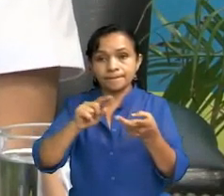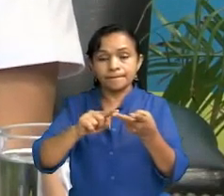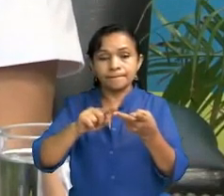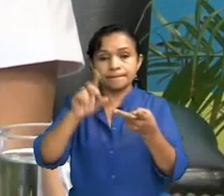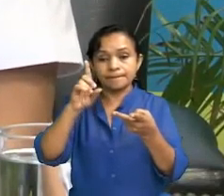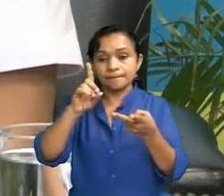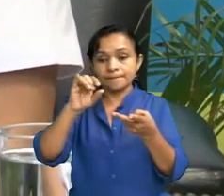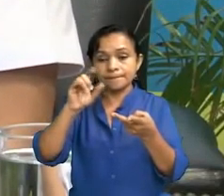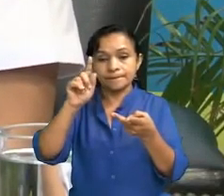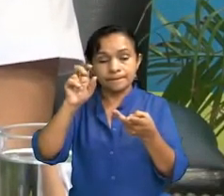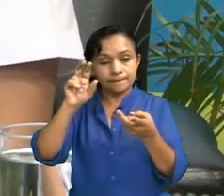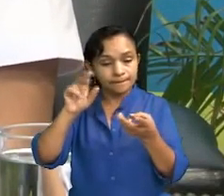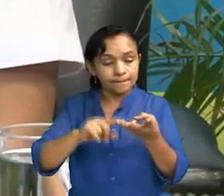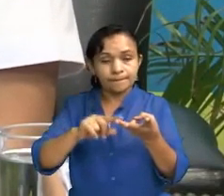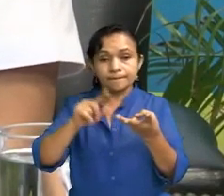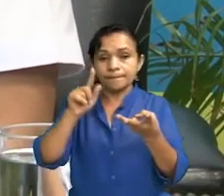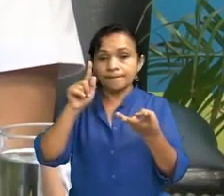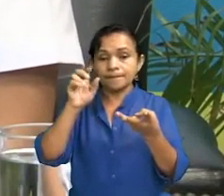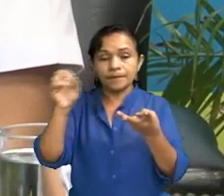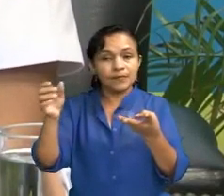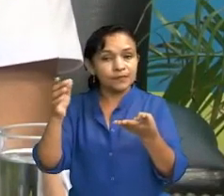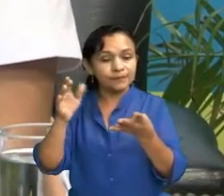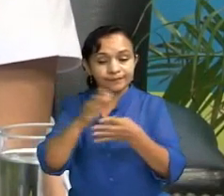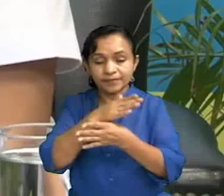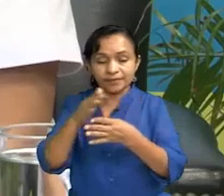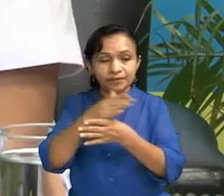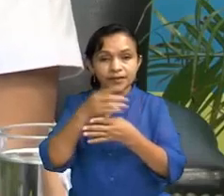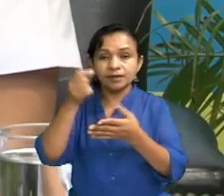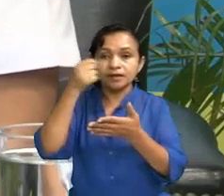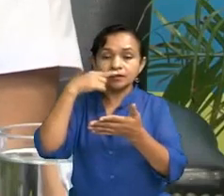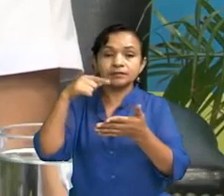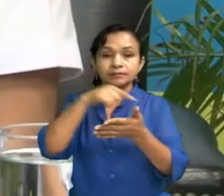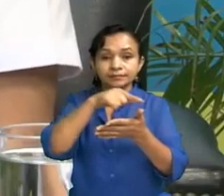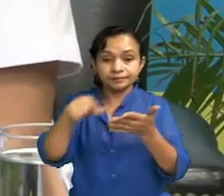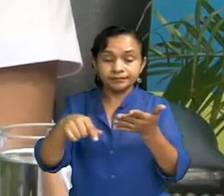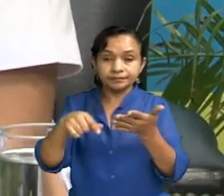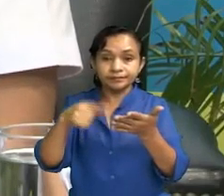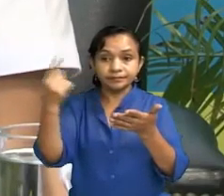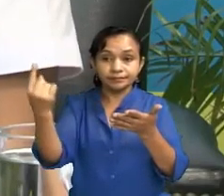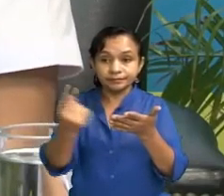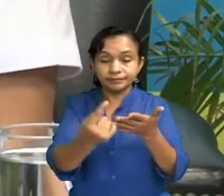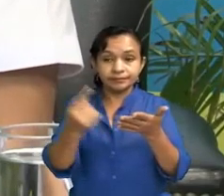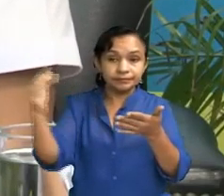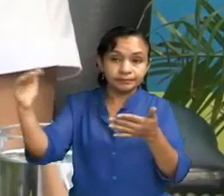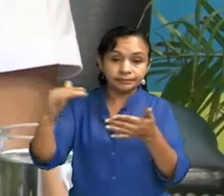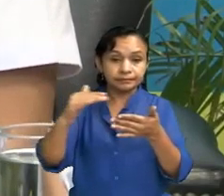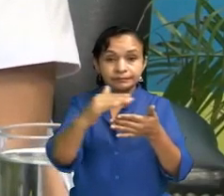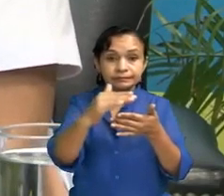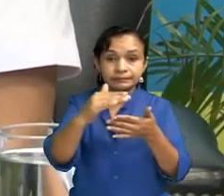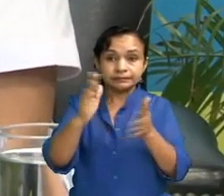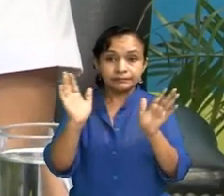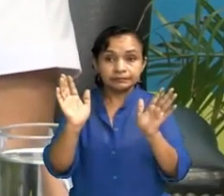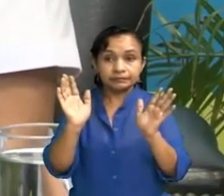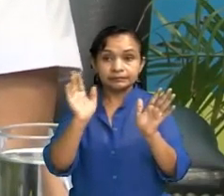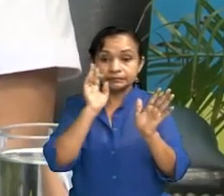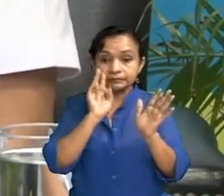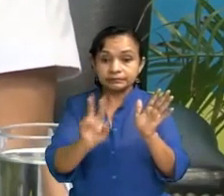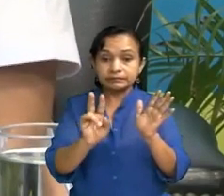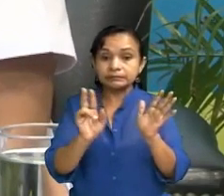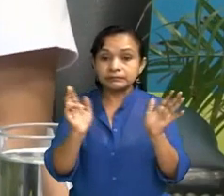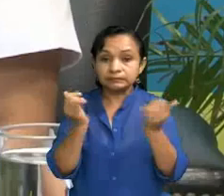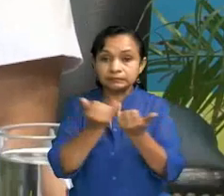difteria, tosferina, sarampión, en el cual nosotros, si nos llega a la emergencia un niño y ese niño lo estamos